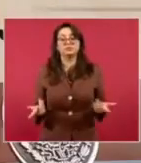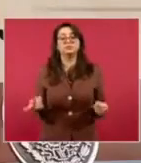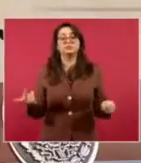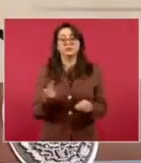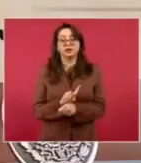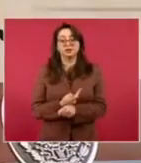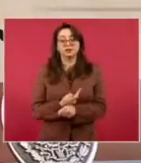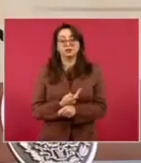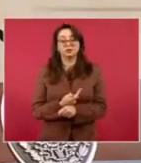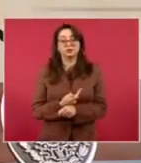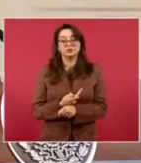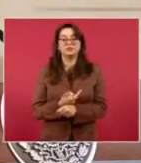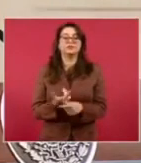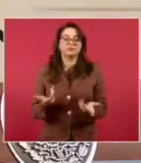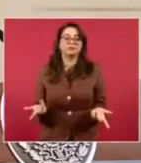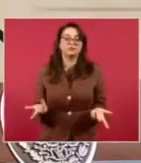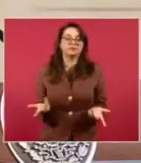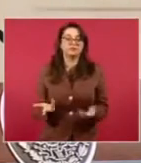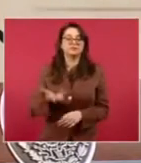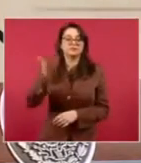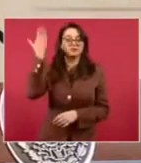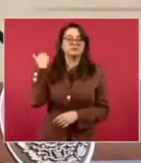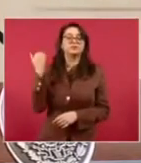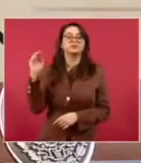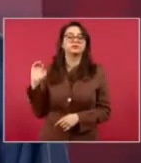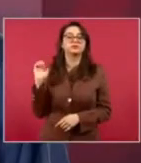Porque lo que querían